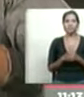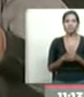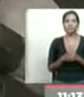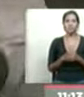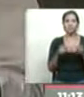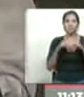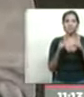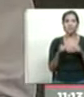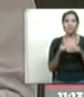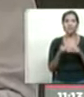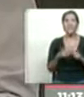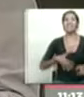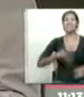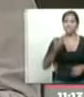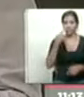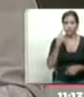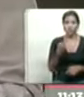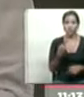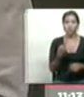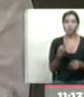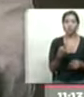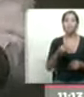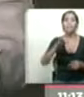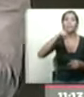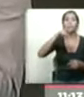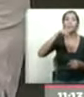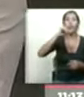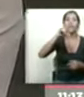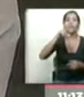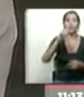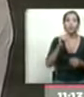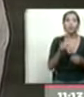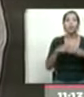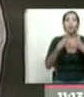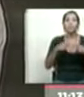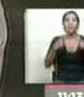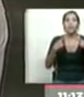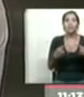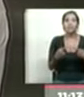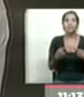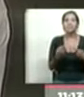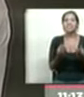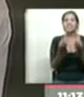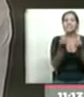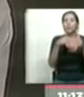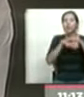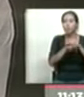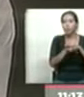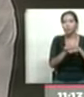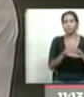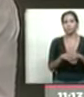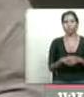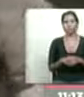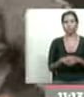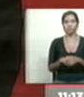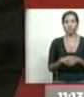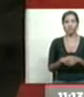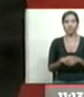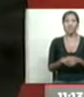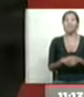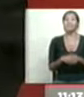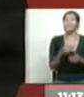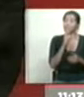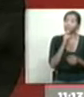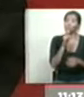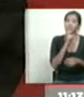Pero la rechera que yo veo de Patricia Poleo es que Voluntad Popular se quedó con todas las lucas. Aparte que debe ser muy